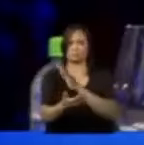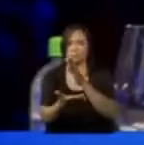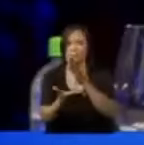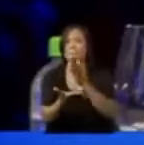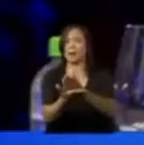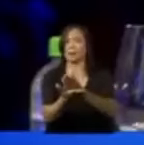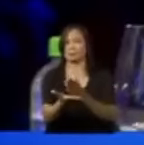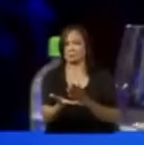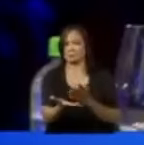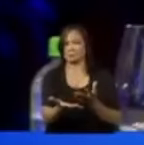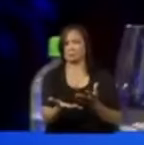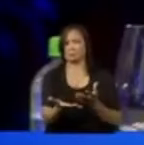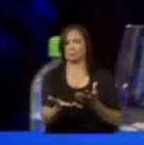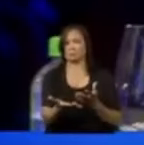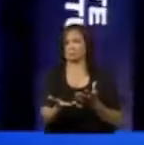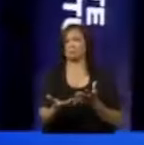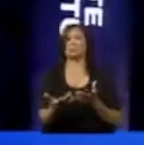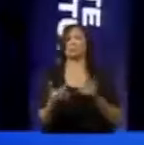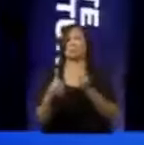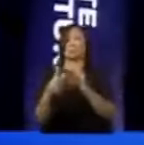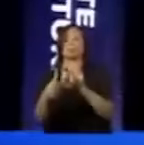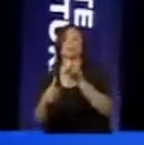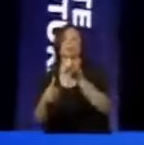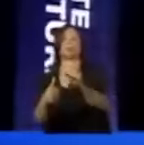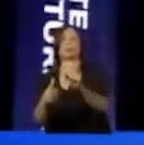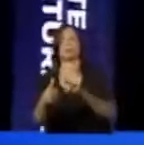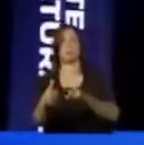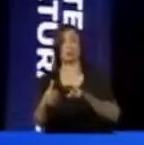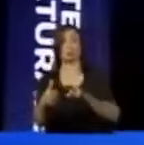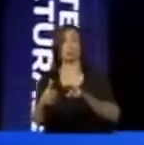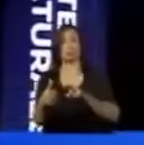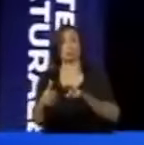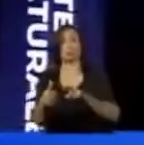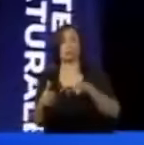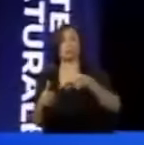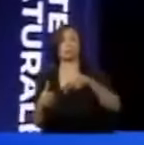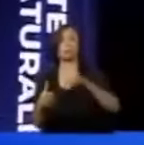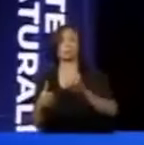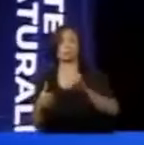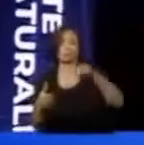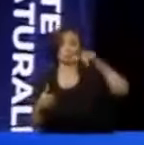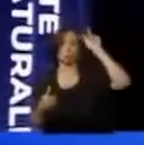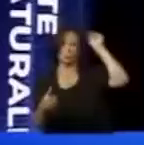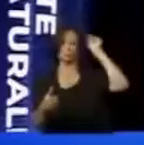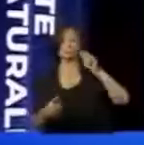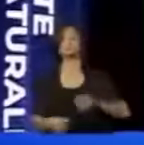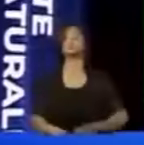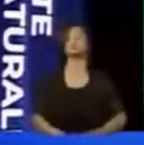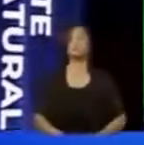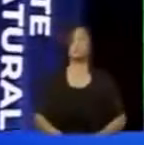catástrofes naturales. En este caso tiene la palabra, en principio, el candidato del PRM, Luis Abinader.